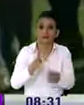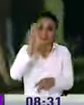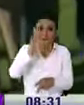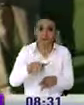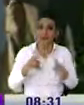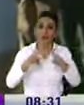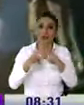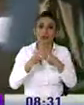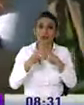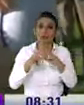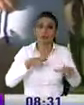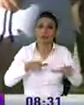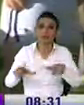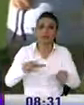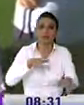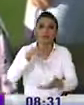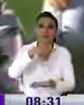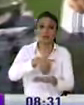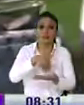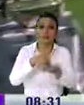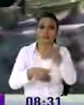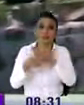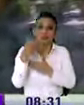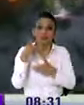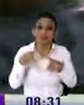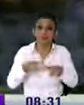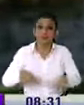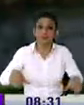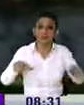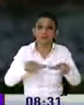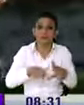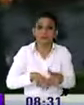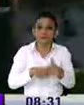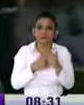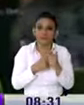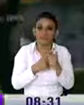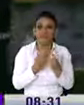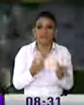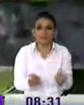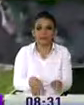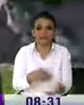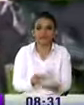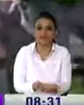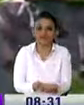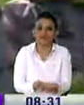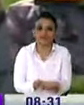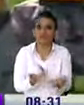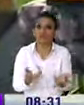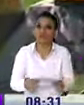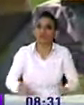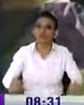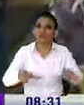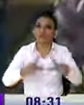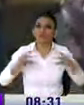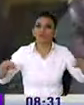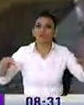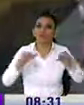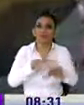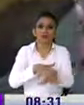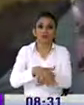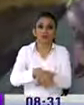nuestro maravilloso centro histórico. Y este es el punto de destino para llegar hacia nuestros atractivos naturales a lo largo del río